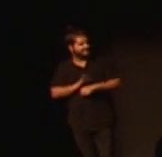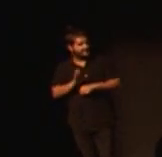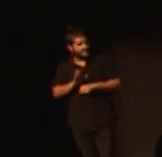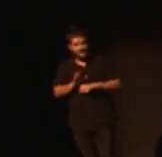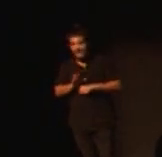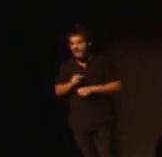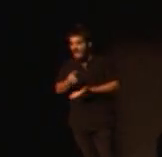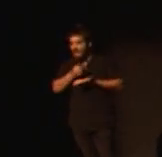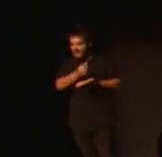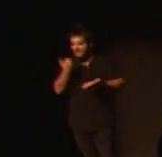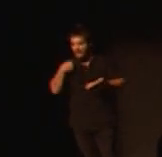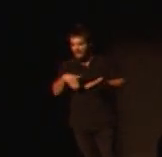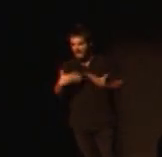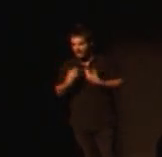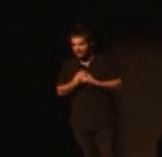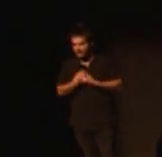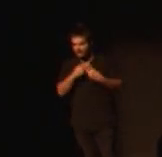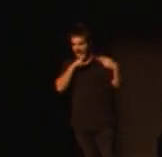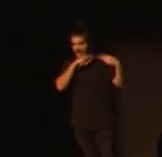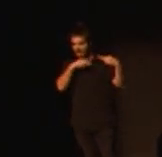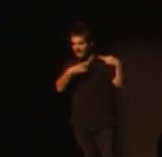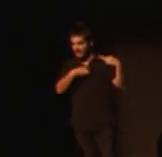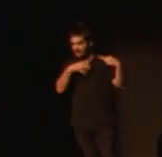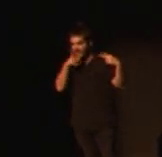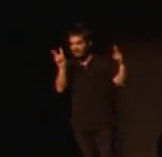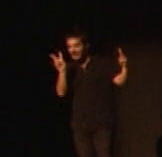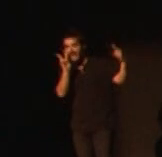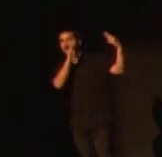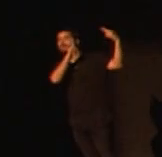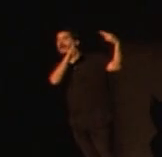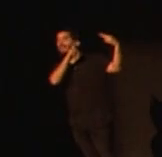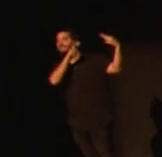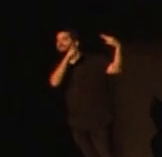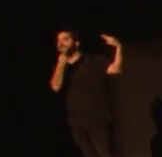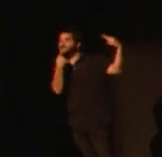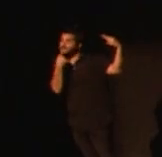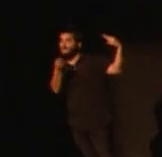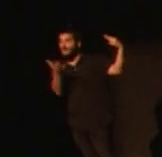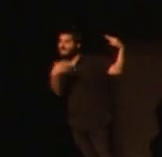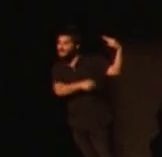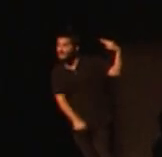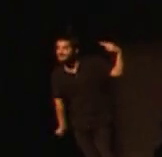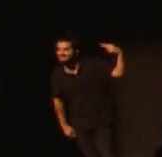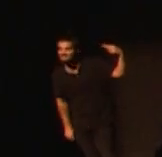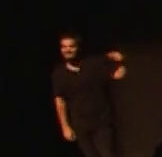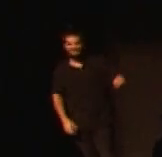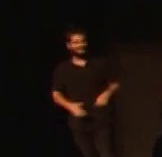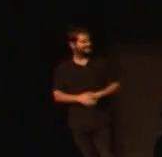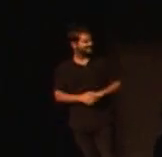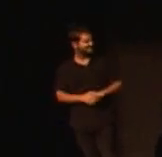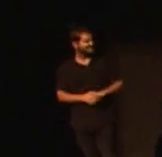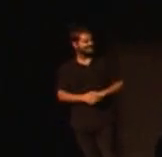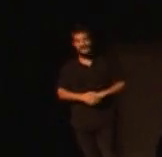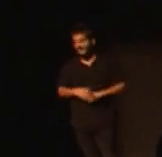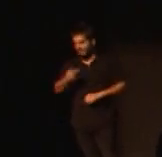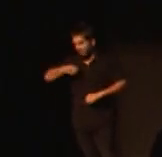mira, no podéis hablar entre vosotros, pero las miradas lo dicen todo. A ver... O casi, que los que no vemos... A